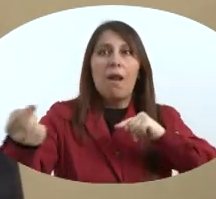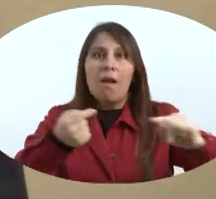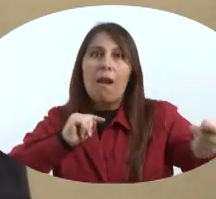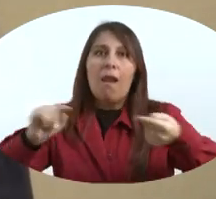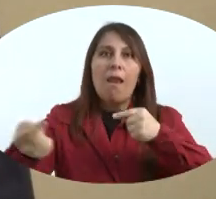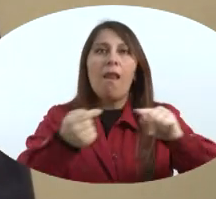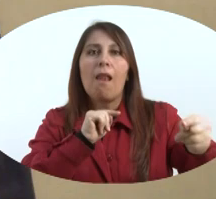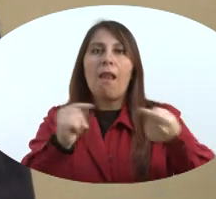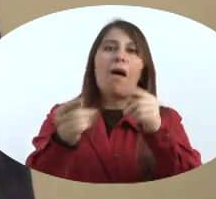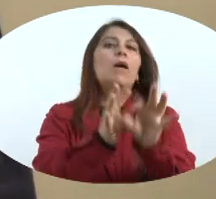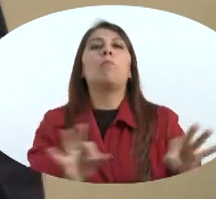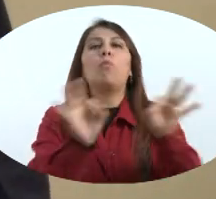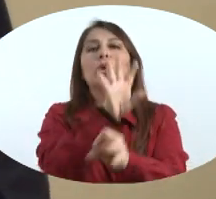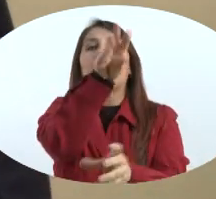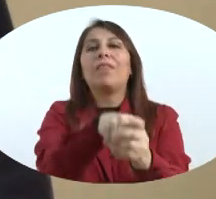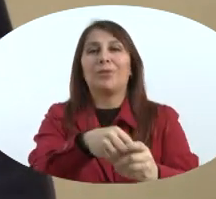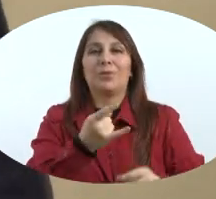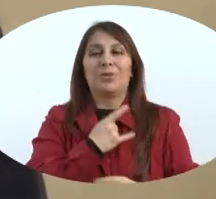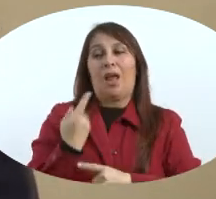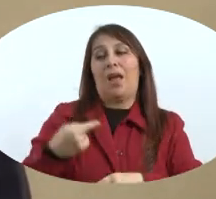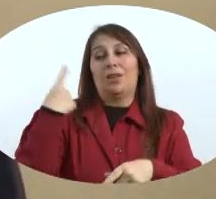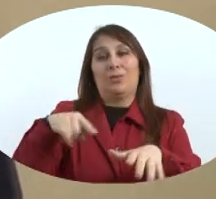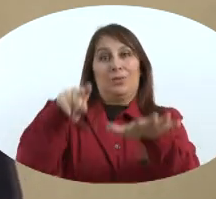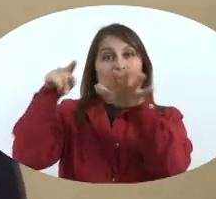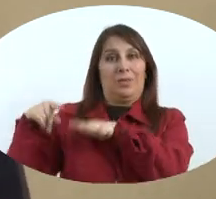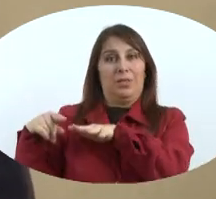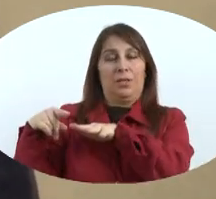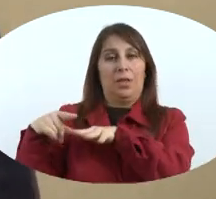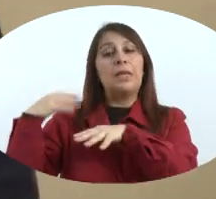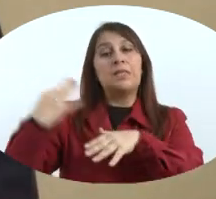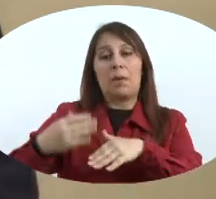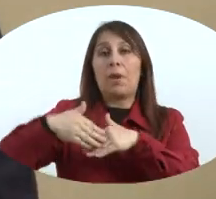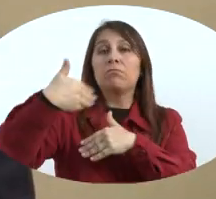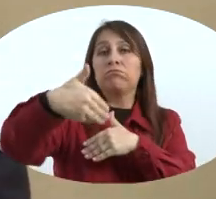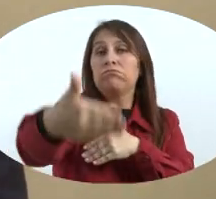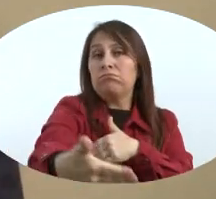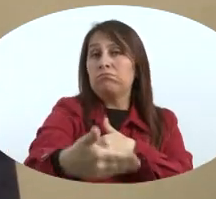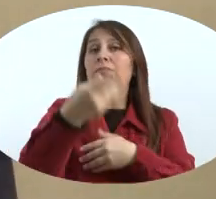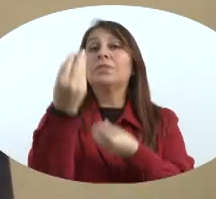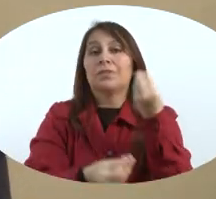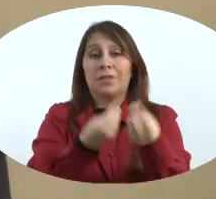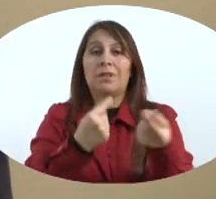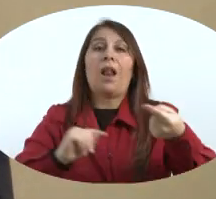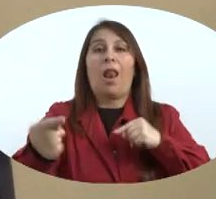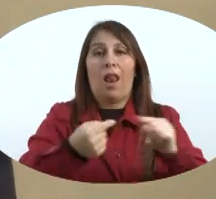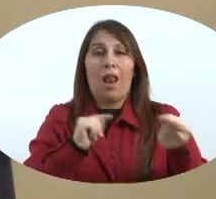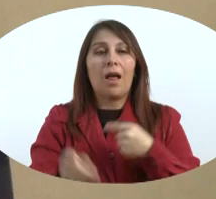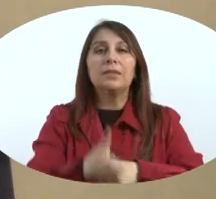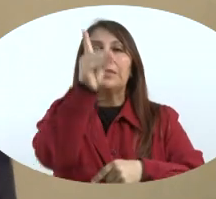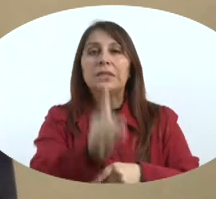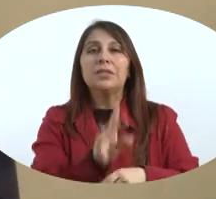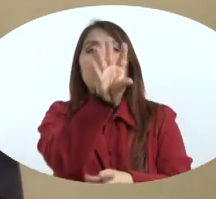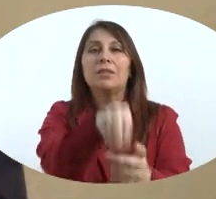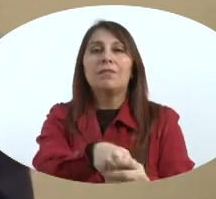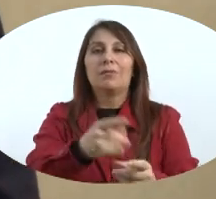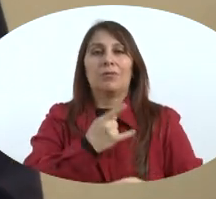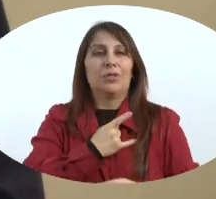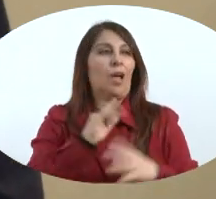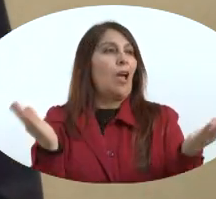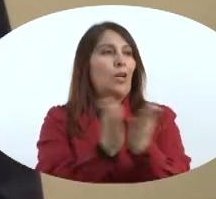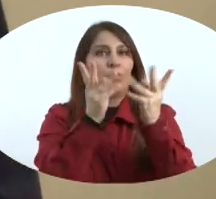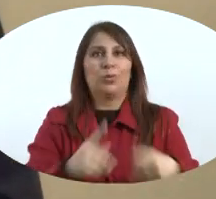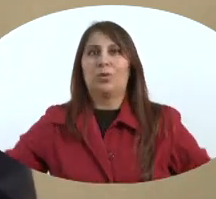muy hondamente dentro de la universidad y que va a ser en adelante un debate que vamos a dar en cada una de las decisiones que tomamos como estudiantes